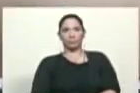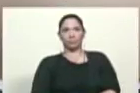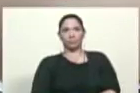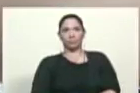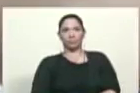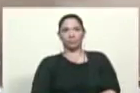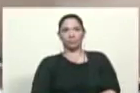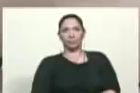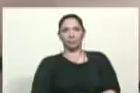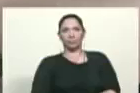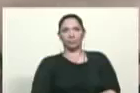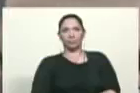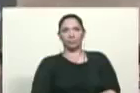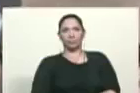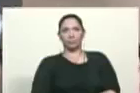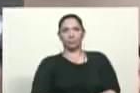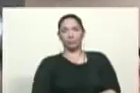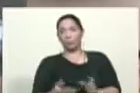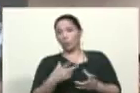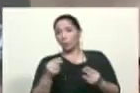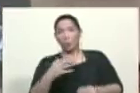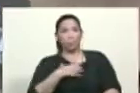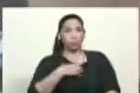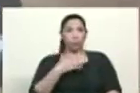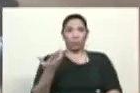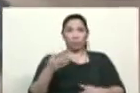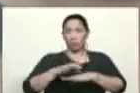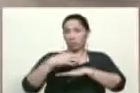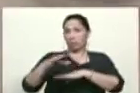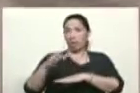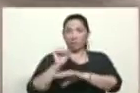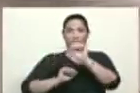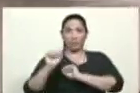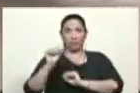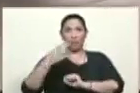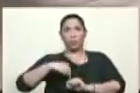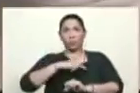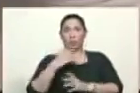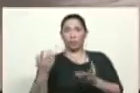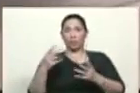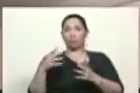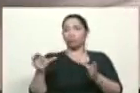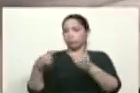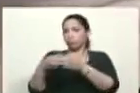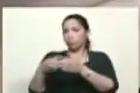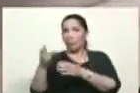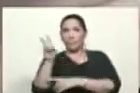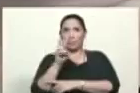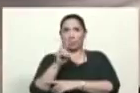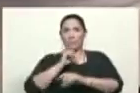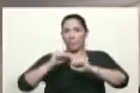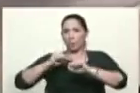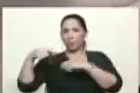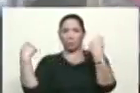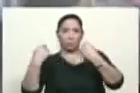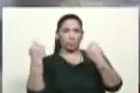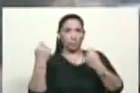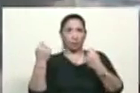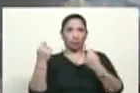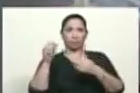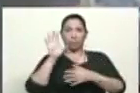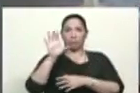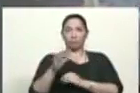No podemos dejar de defender porque la causa de Venezuela en esta etapa, para nuestra generación, es la causa de todos los pueblos y de los movimientos populares del continente.